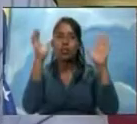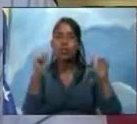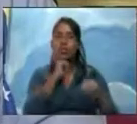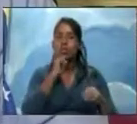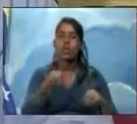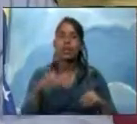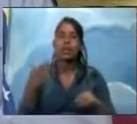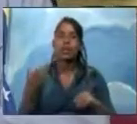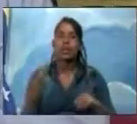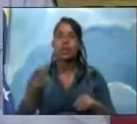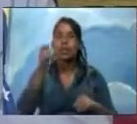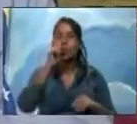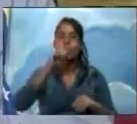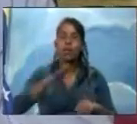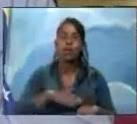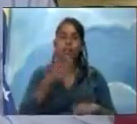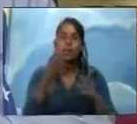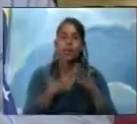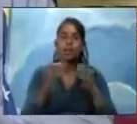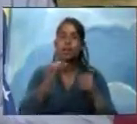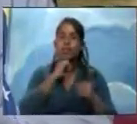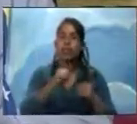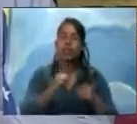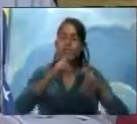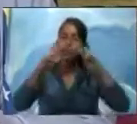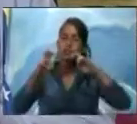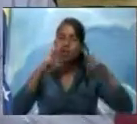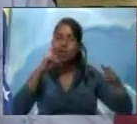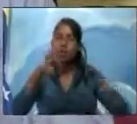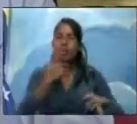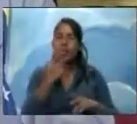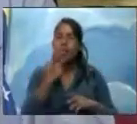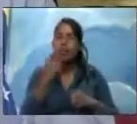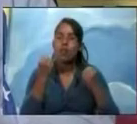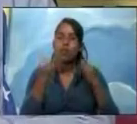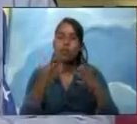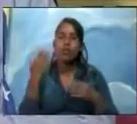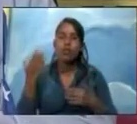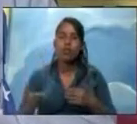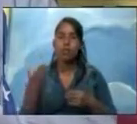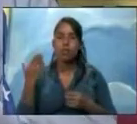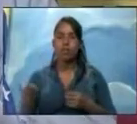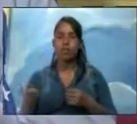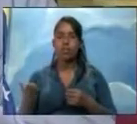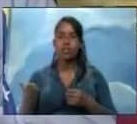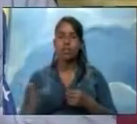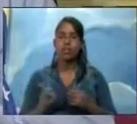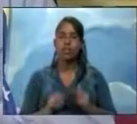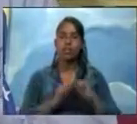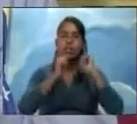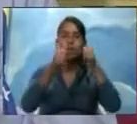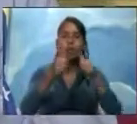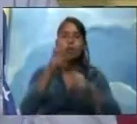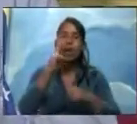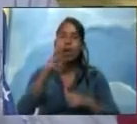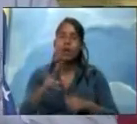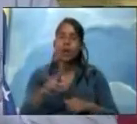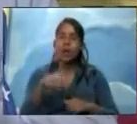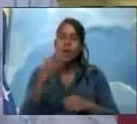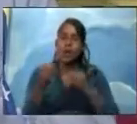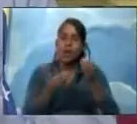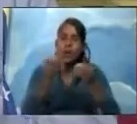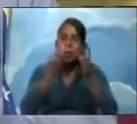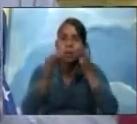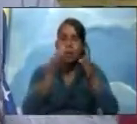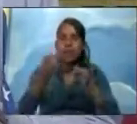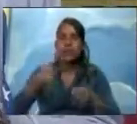que Daniel pudo descifrar acá, pudo ver algo muy importante. Comenzó a ver, como